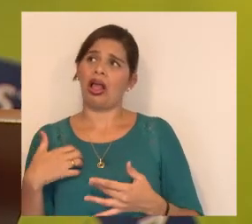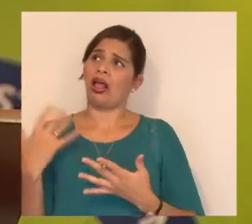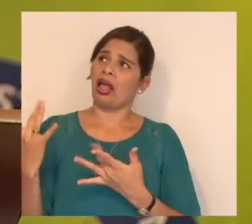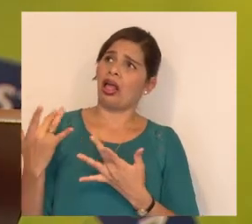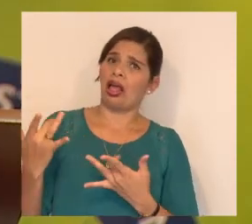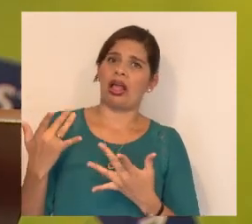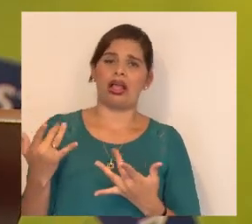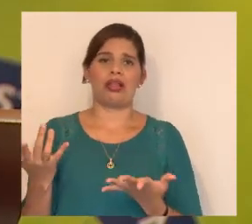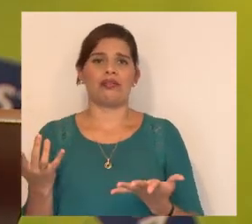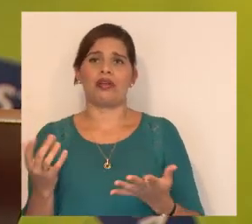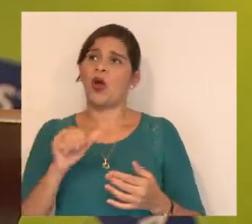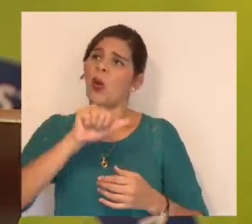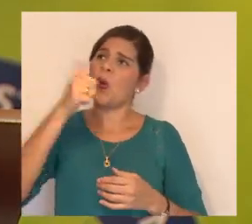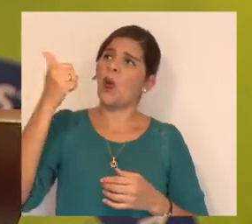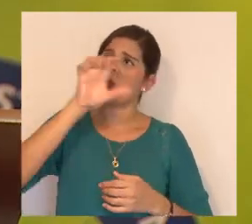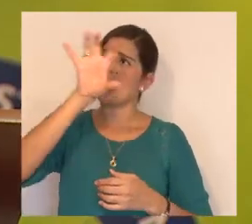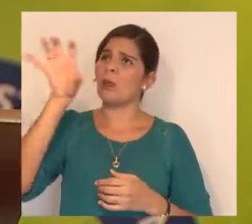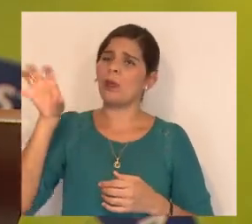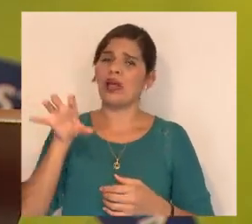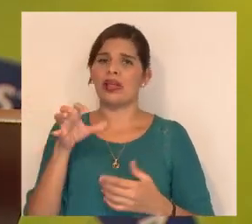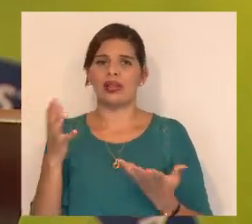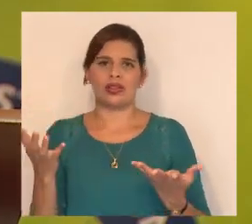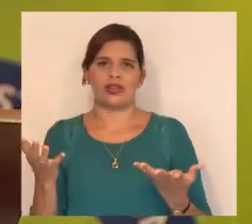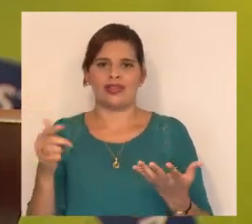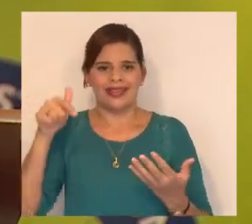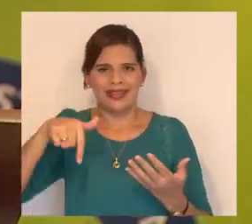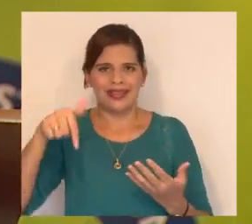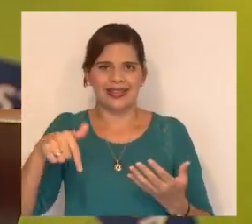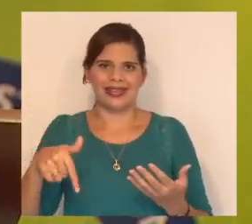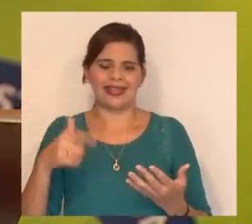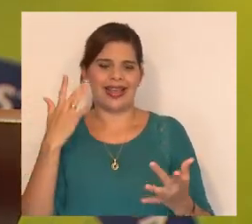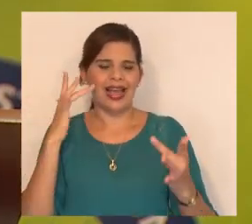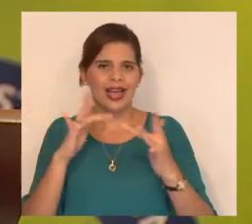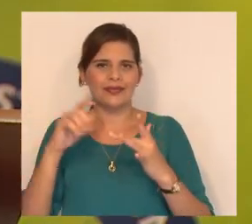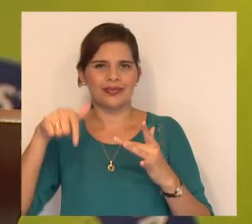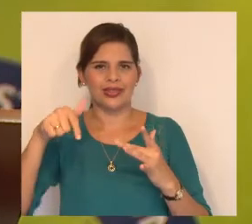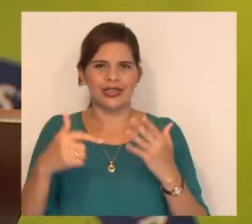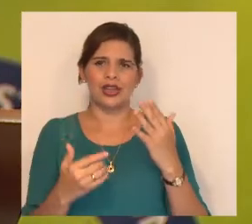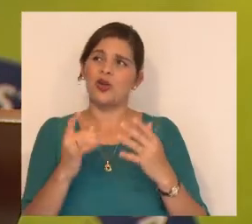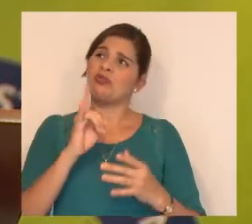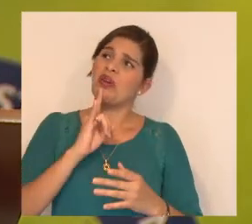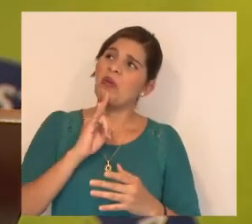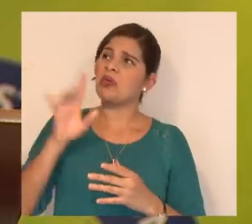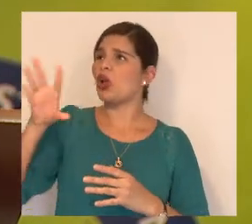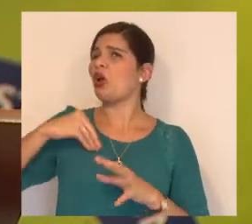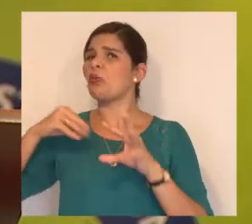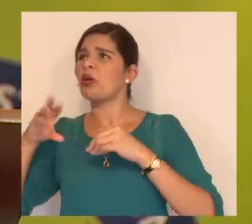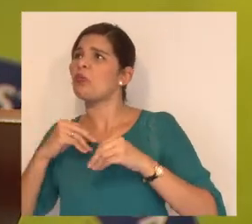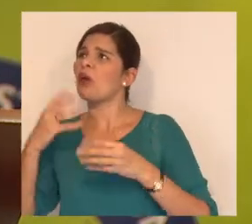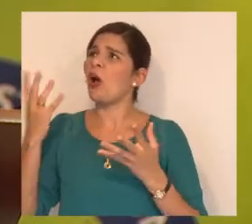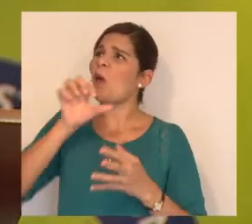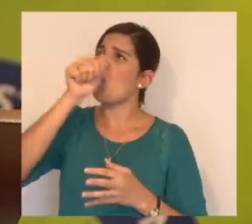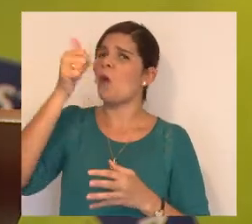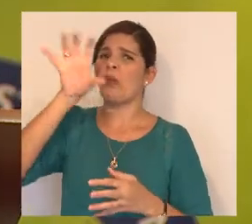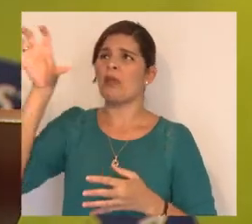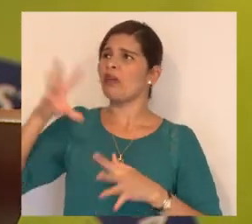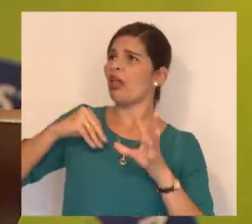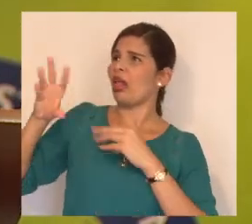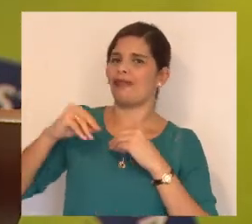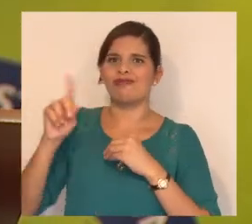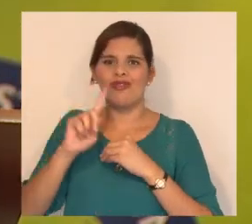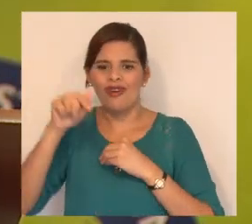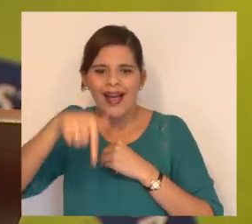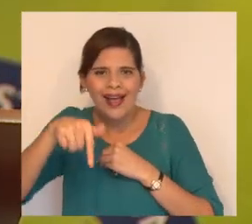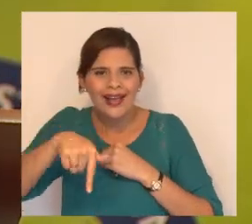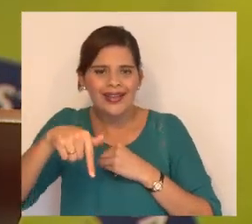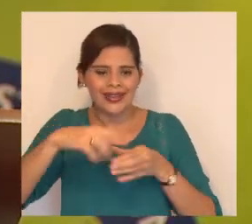nos los va a enseñar a resolver nadie. No son los consultores internacionales, ni la experiencia de Finlandia, ni la experiencia del ecosistema innovador